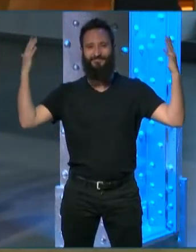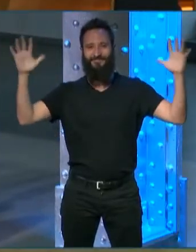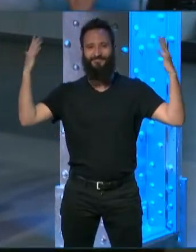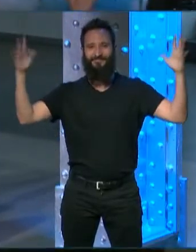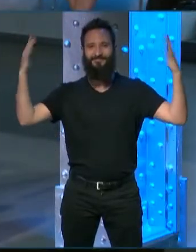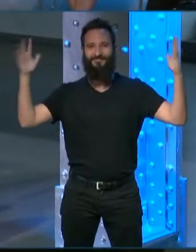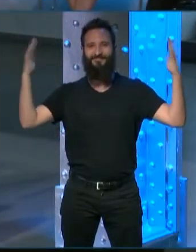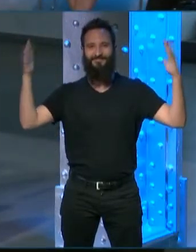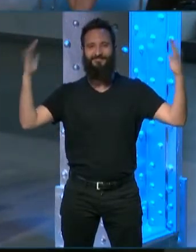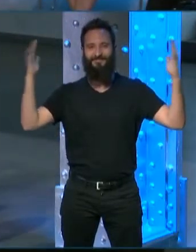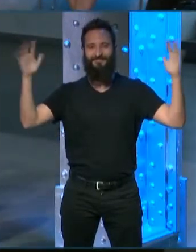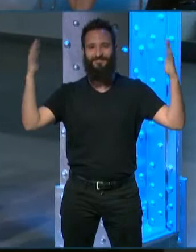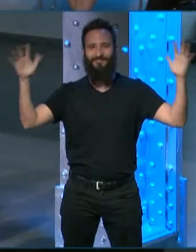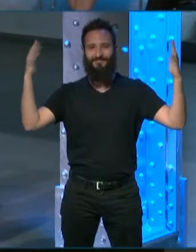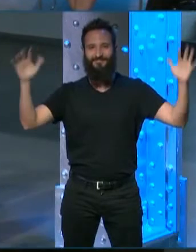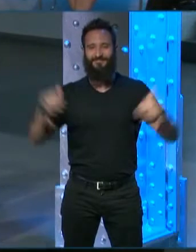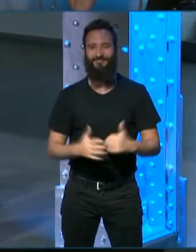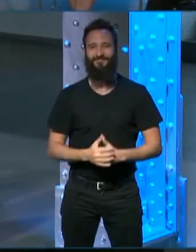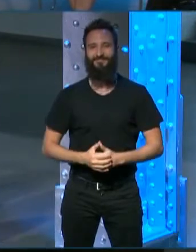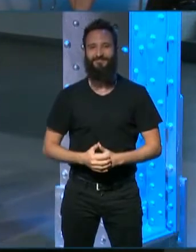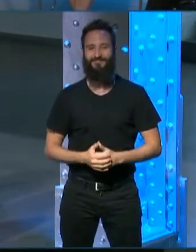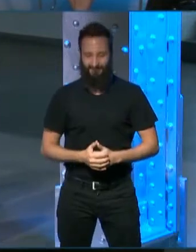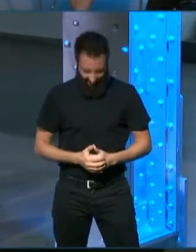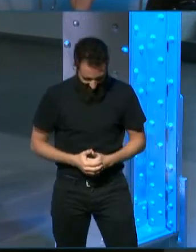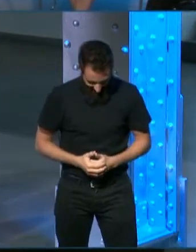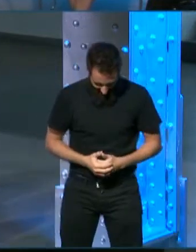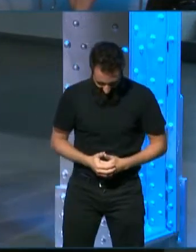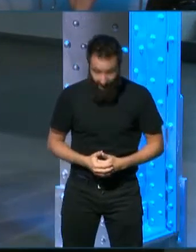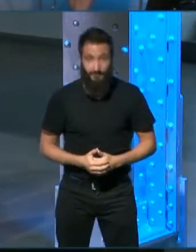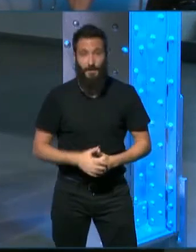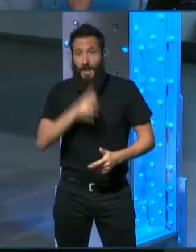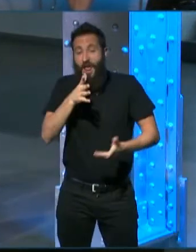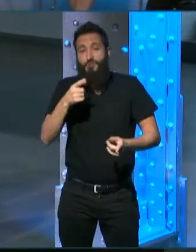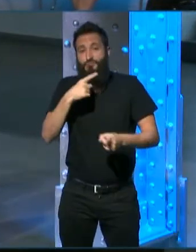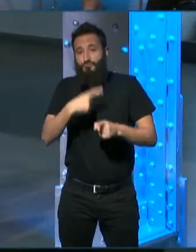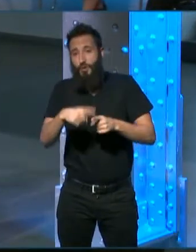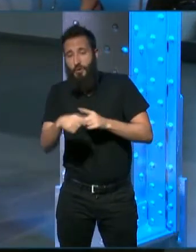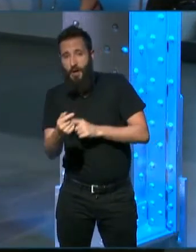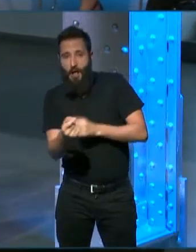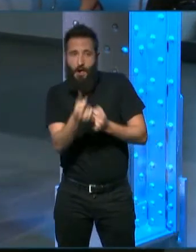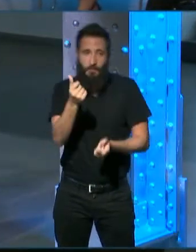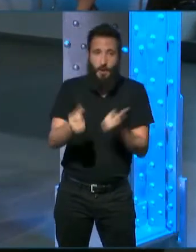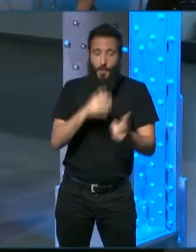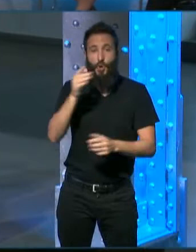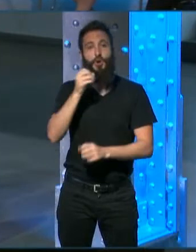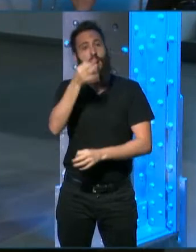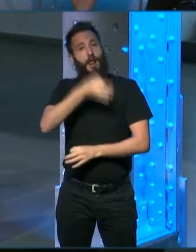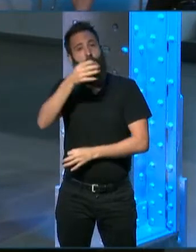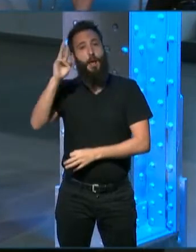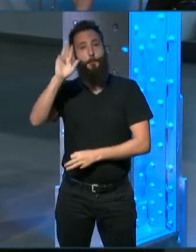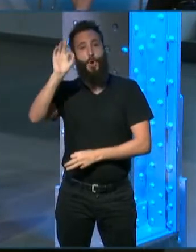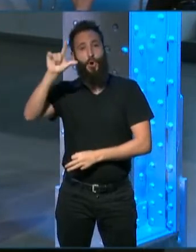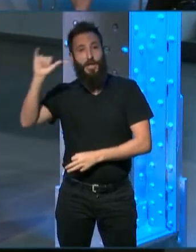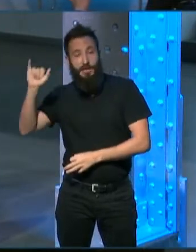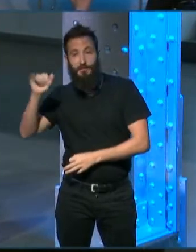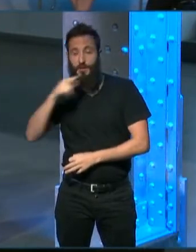Antes de que Ana intervenga, quería decir un par de cosas sobre la intervención de Poli. Como